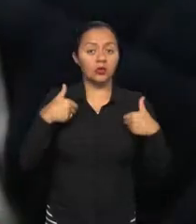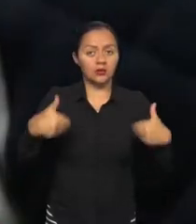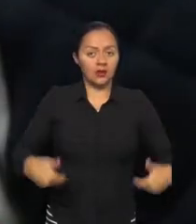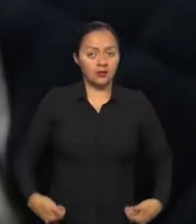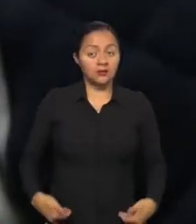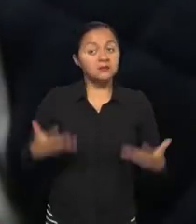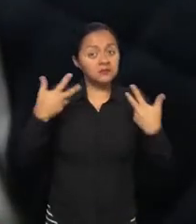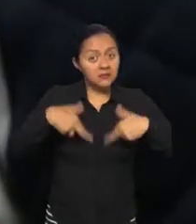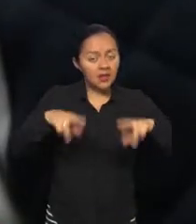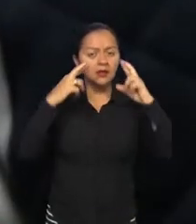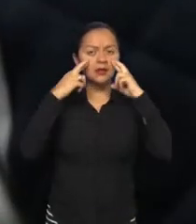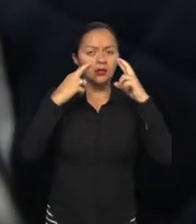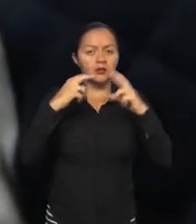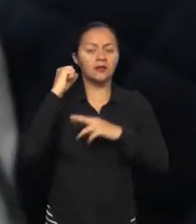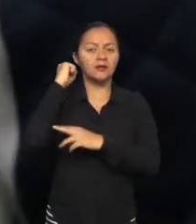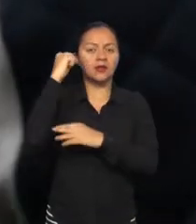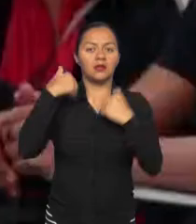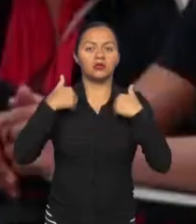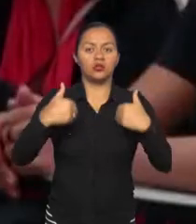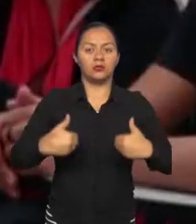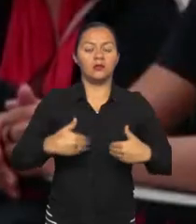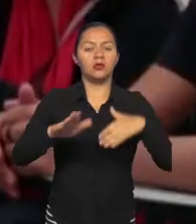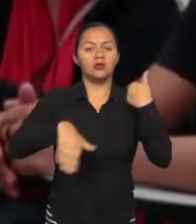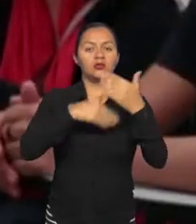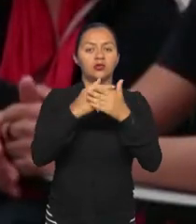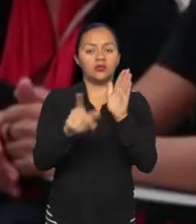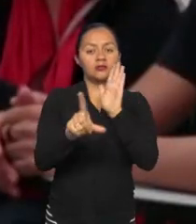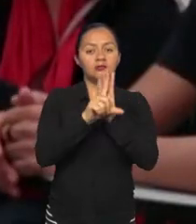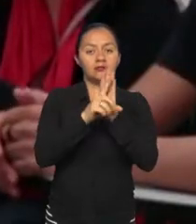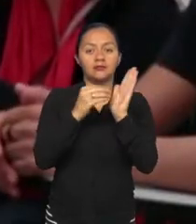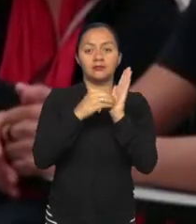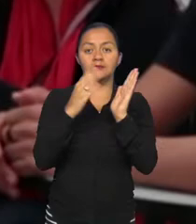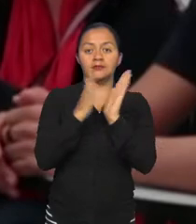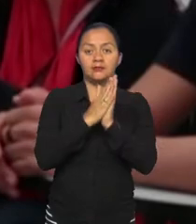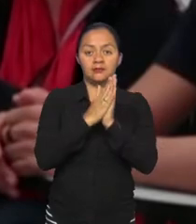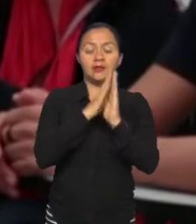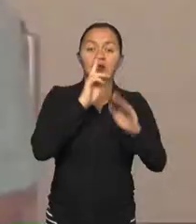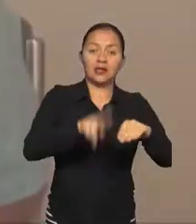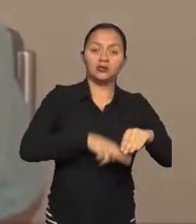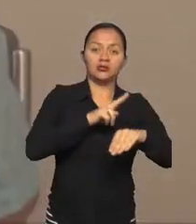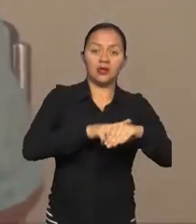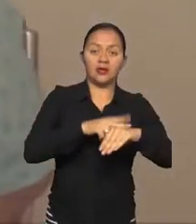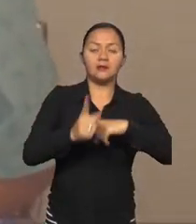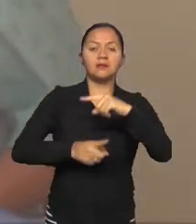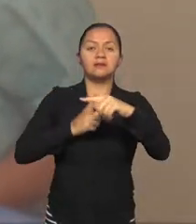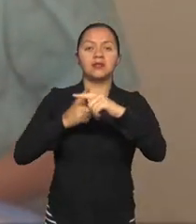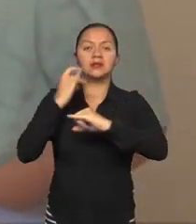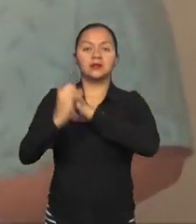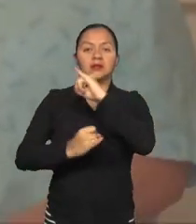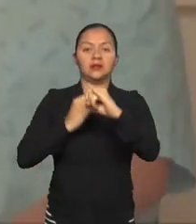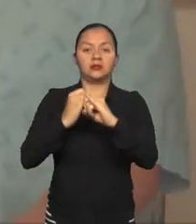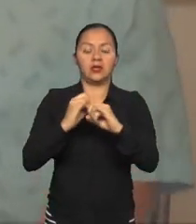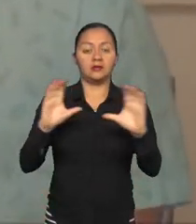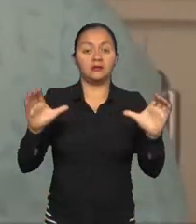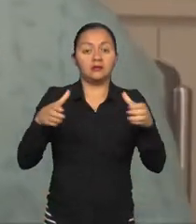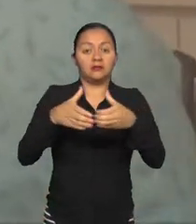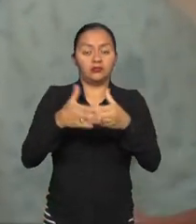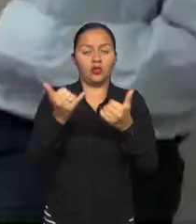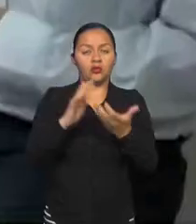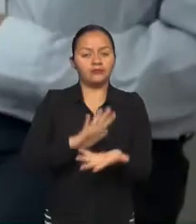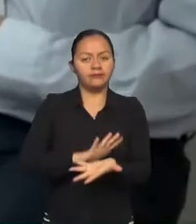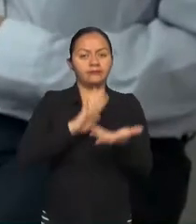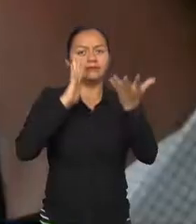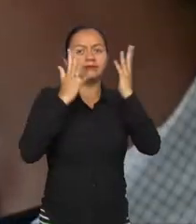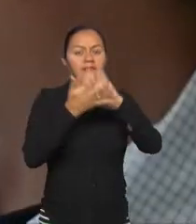sido reconocidos como derechos humanos en la legislación nacional e internacional. Su concepto ha evolucionado de